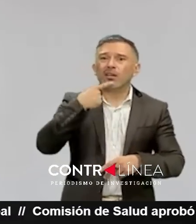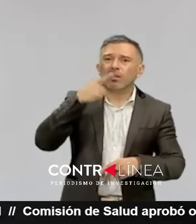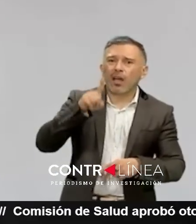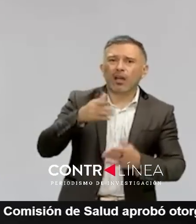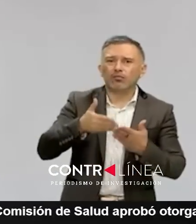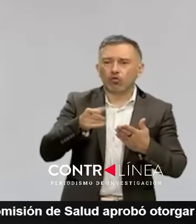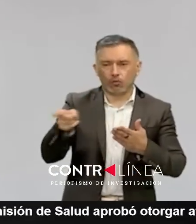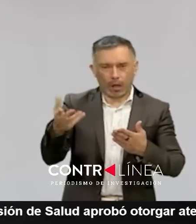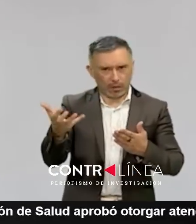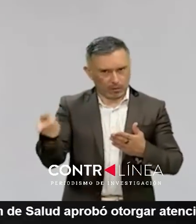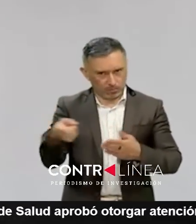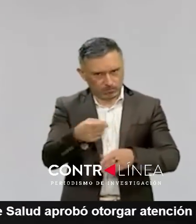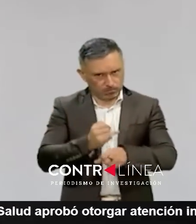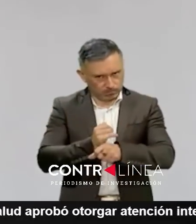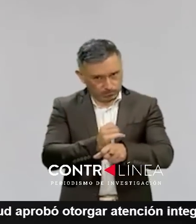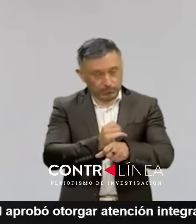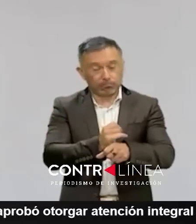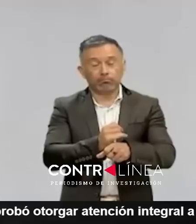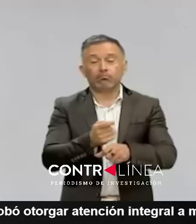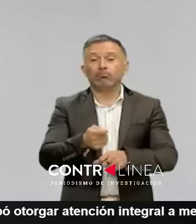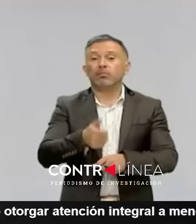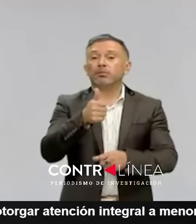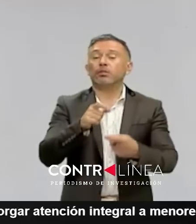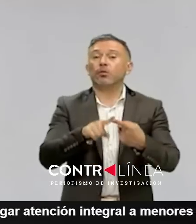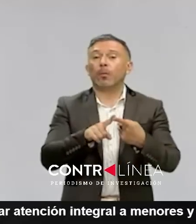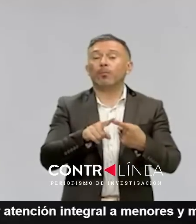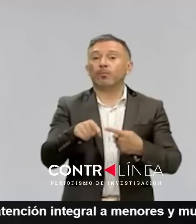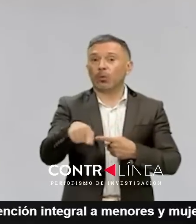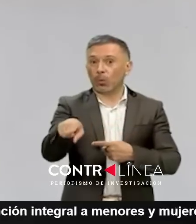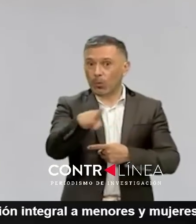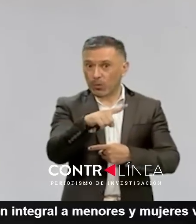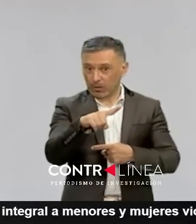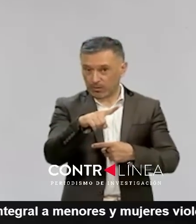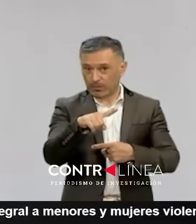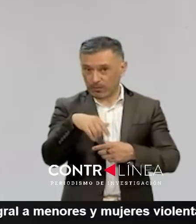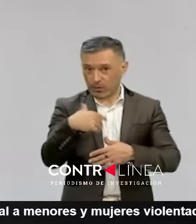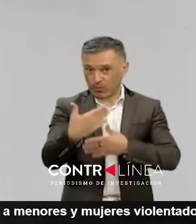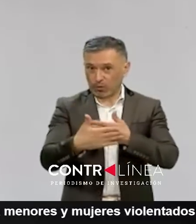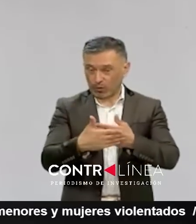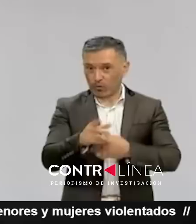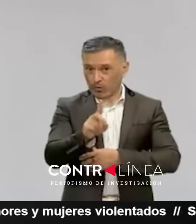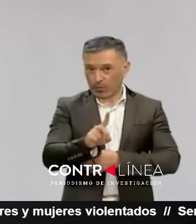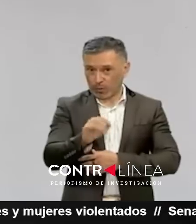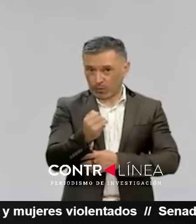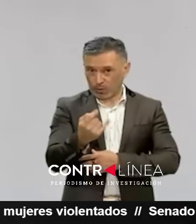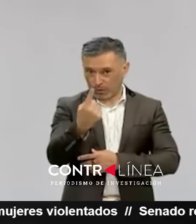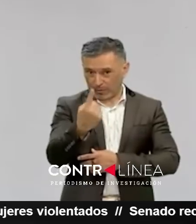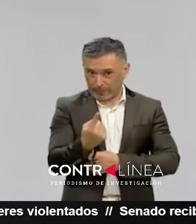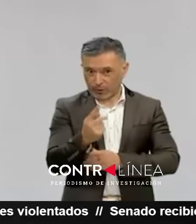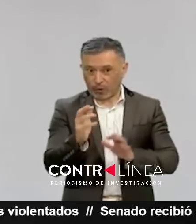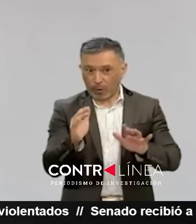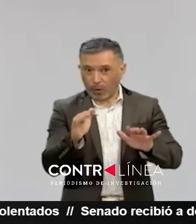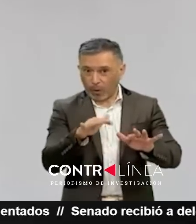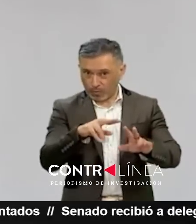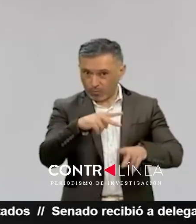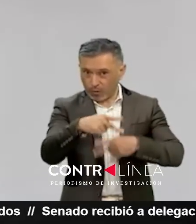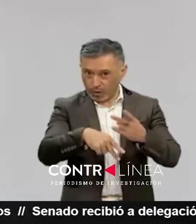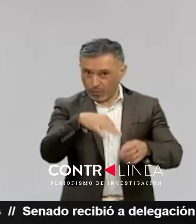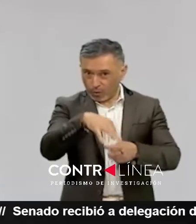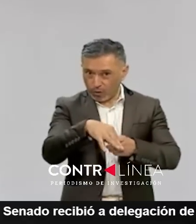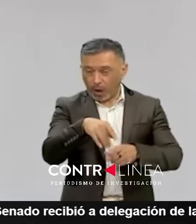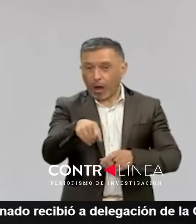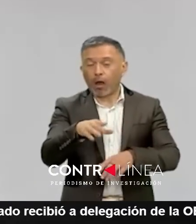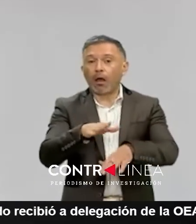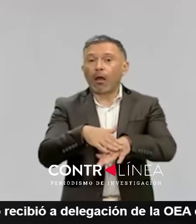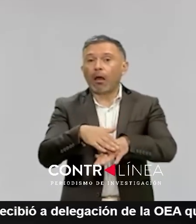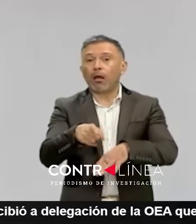principio, invito a todos aquellos que vamos a salir a votar el día 1 de junio, que si observamos cualquier situación